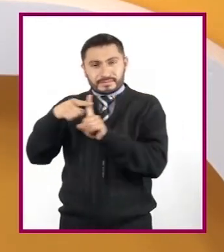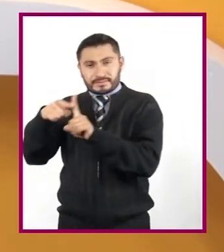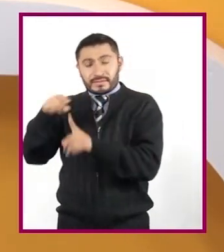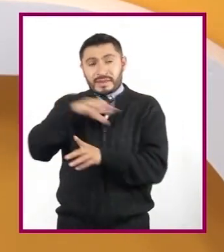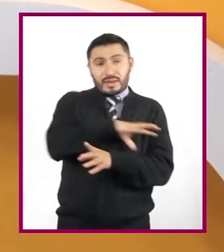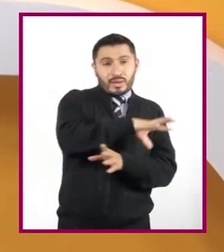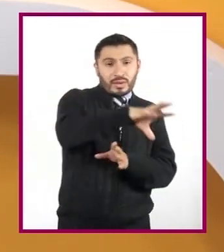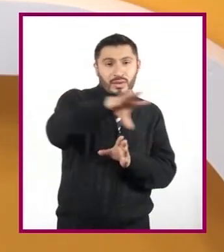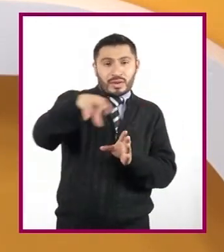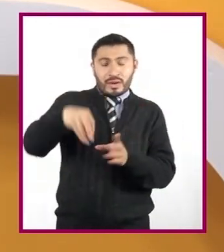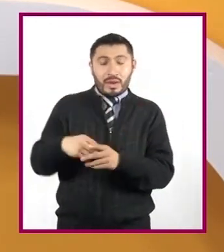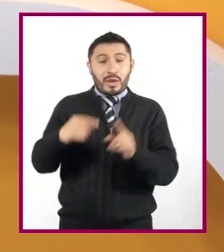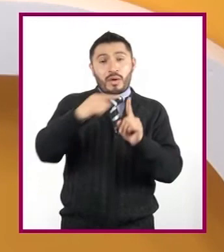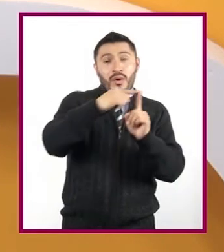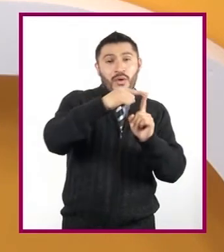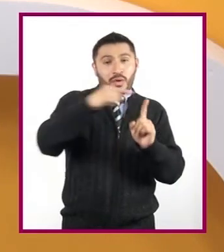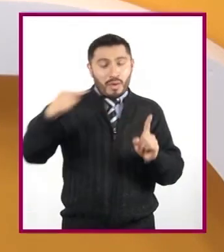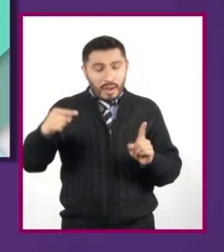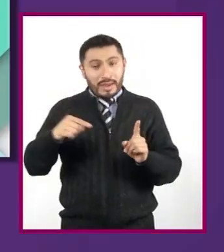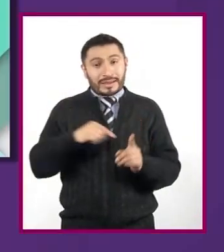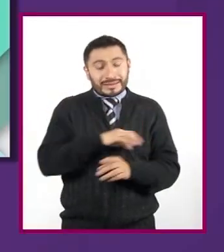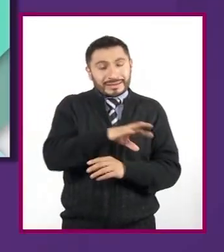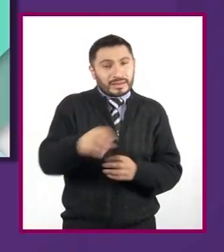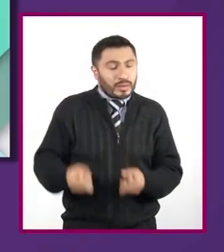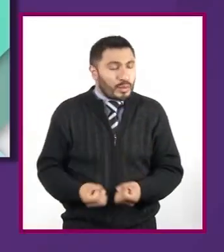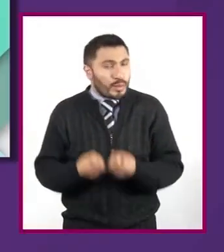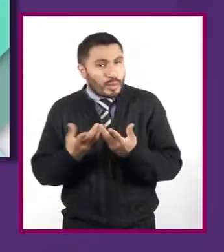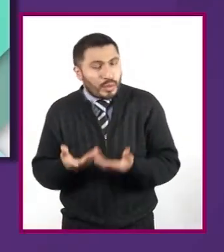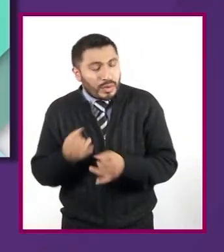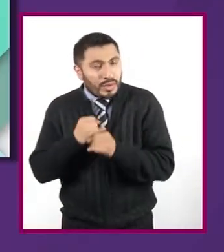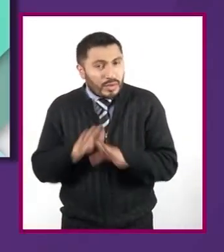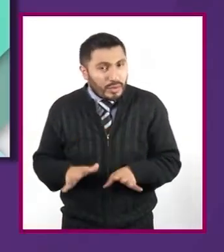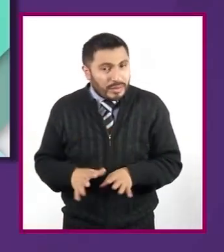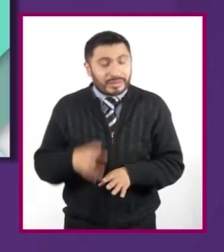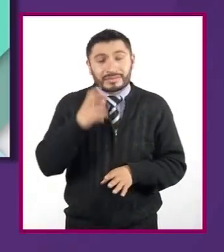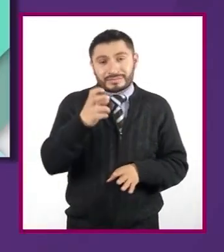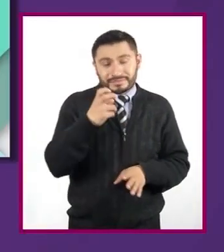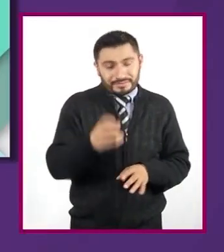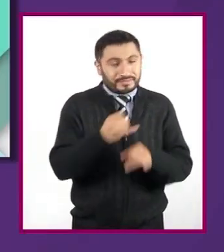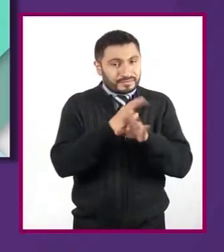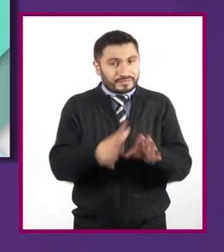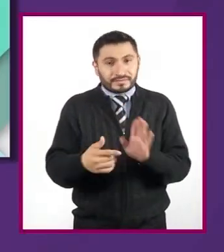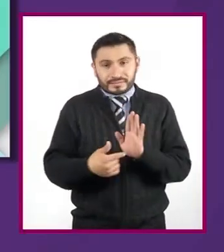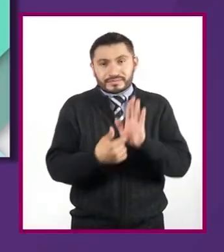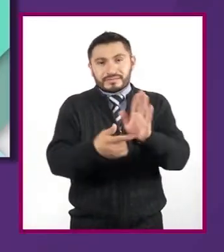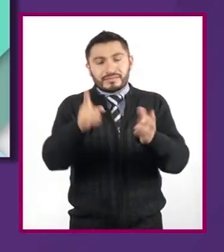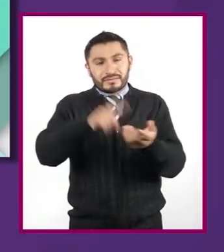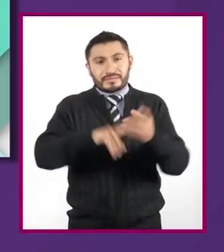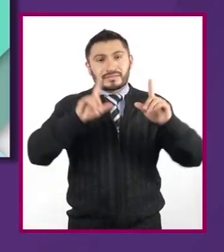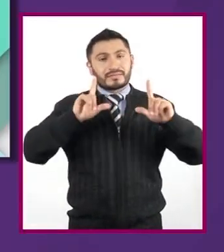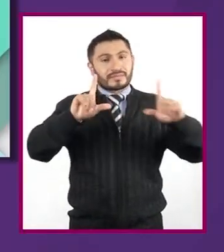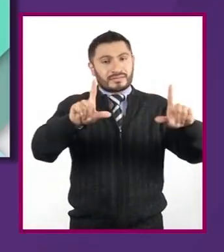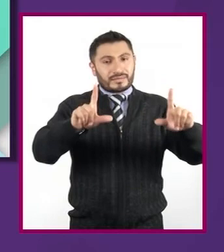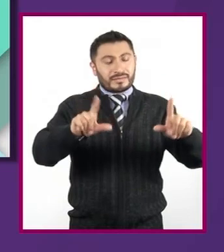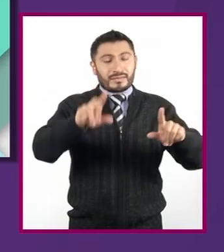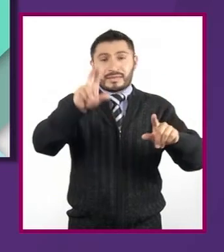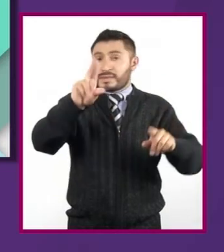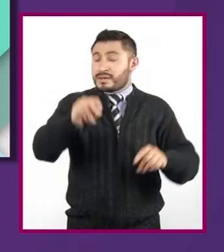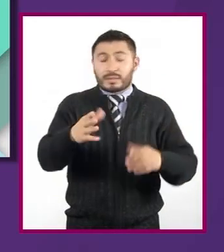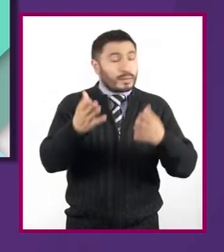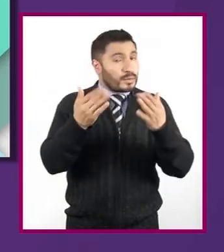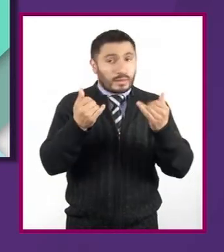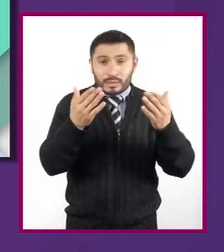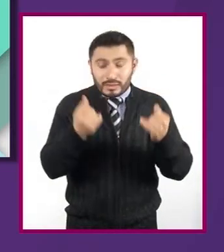y dividirlos entre el total de datos. Estos son los datos proporcionados en la tabla. No